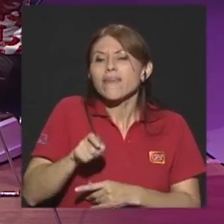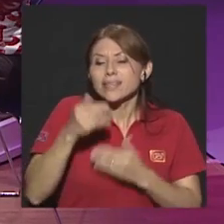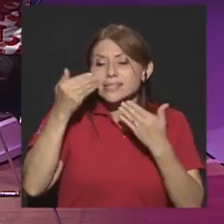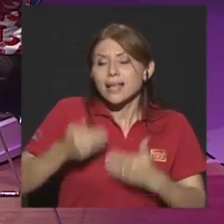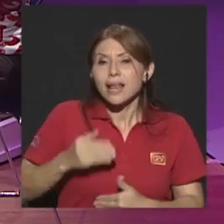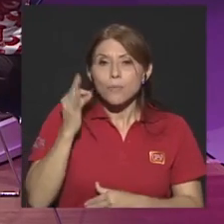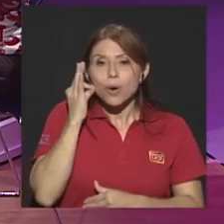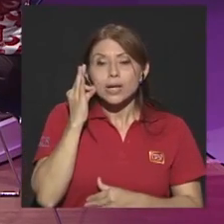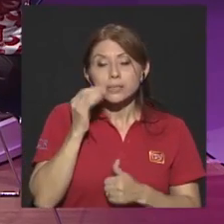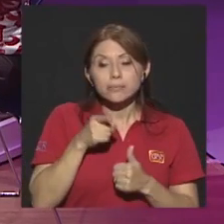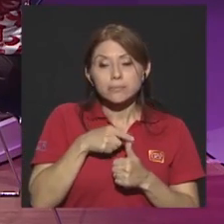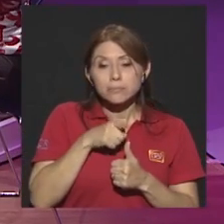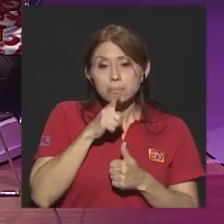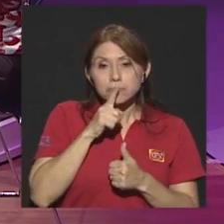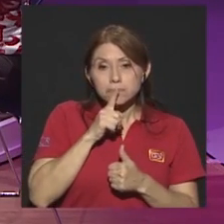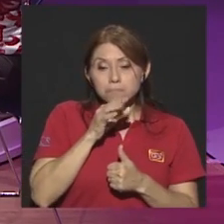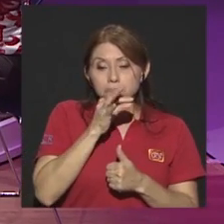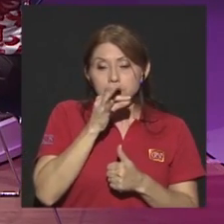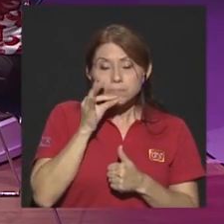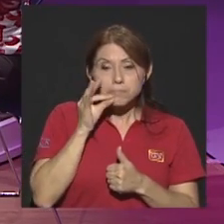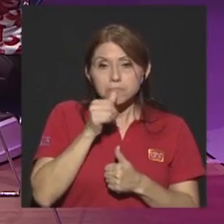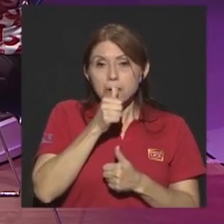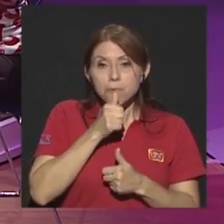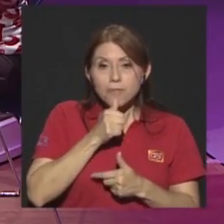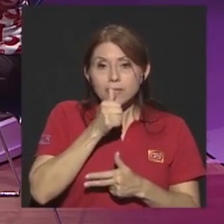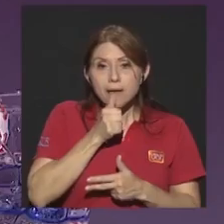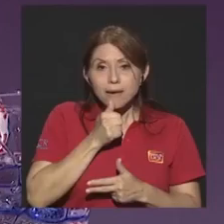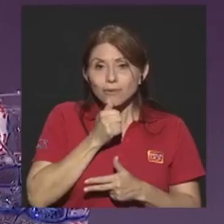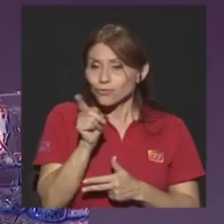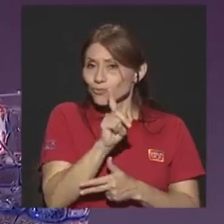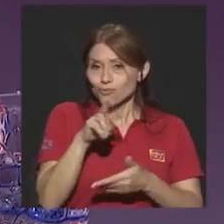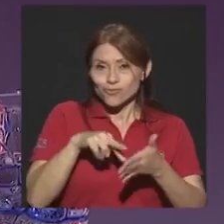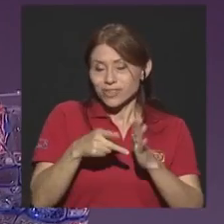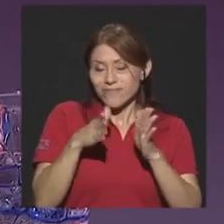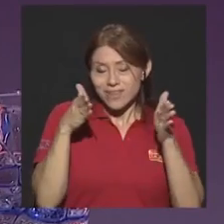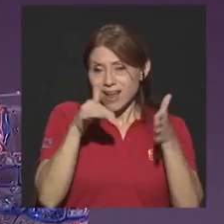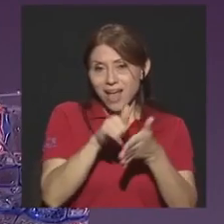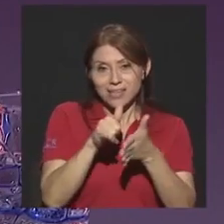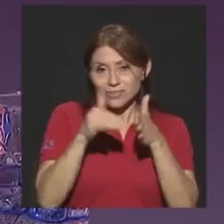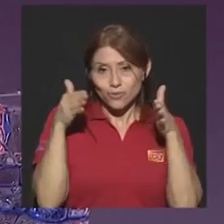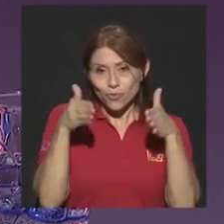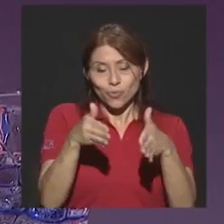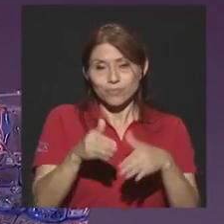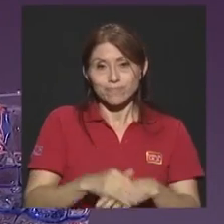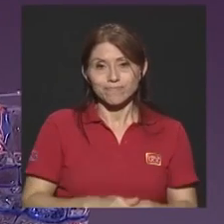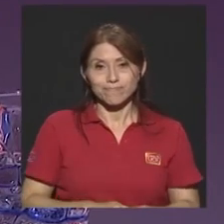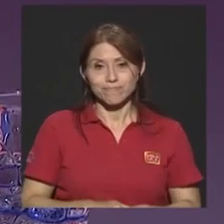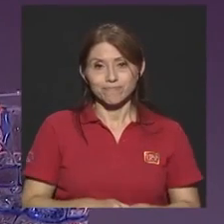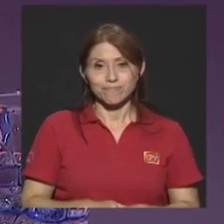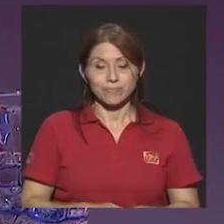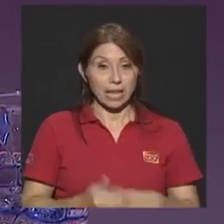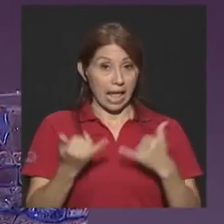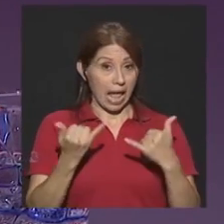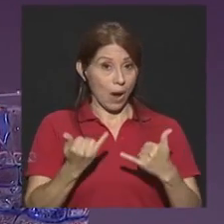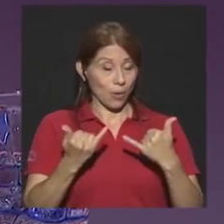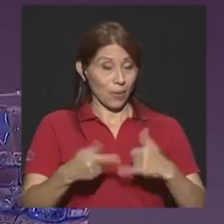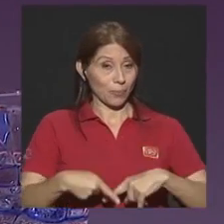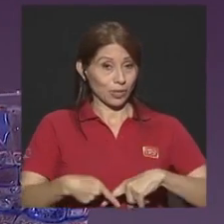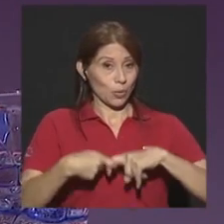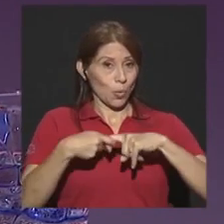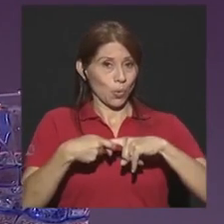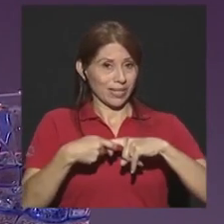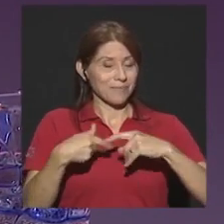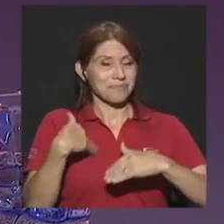aguantarnos, y no se trata de eso, no se trata de eso. Tal vez. Vamos a hacer un corte, ya en unos